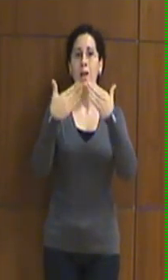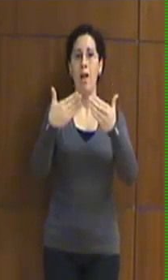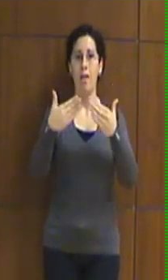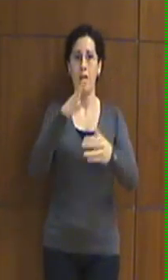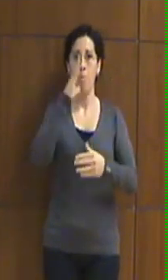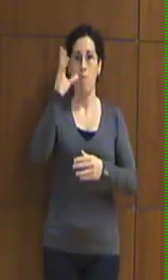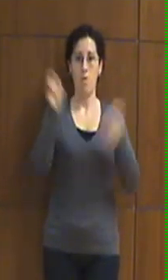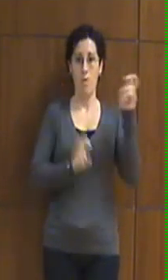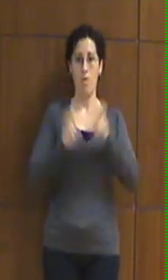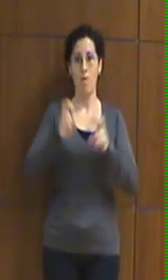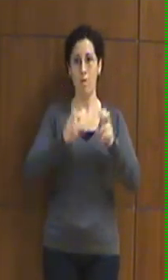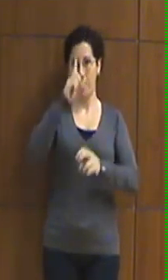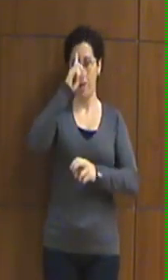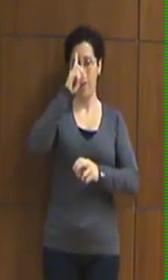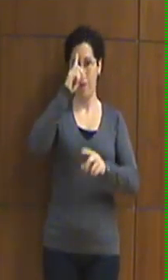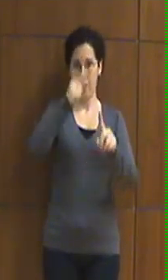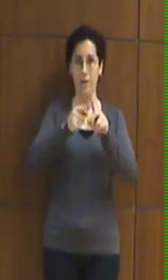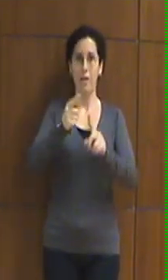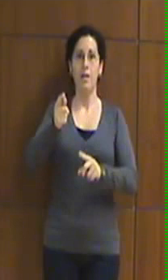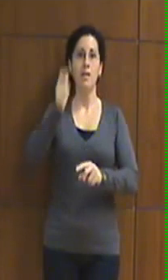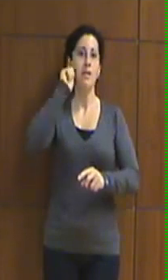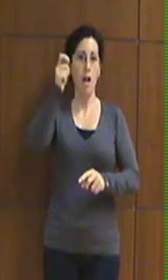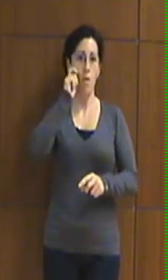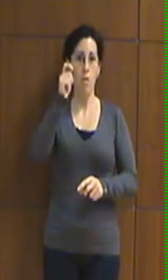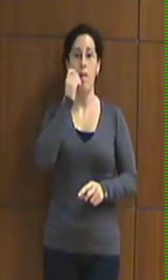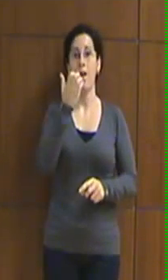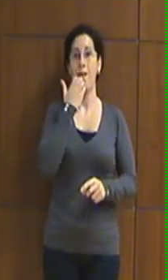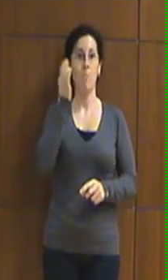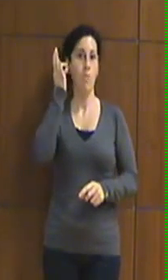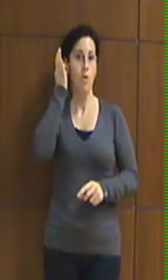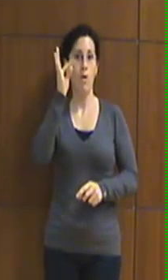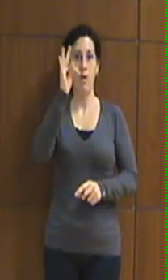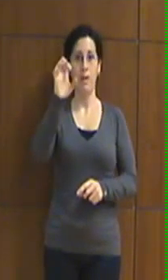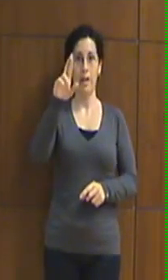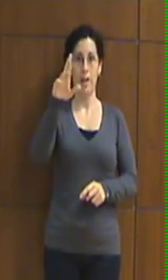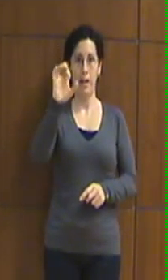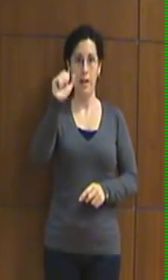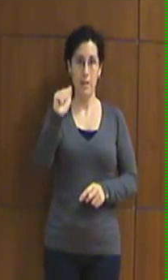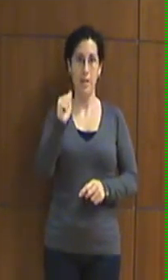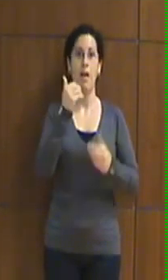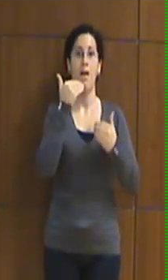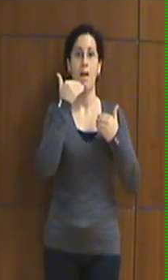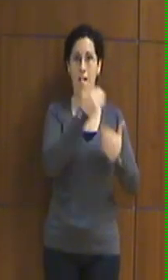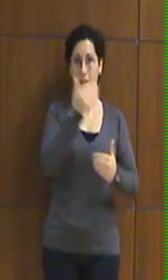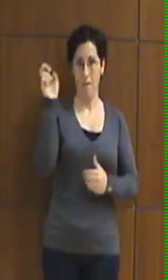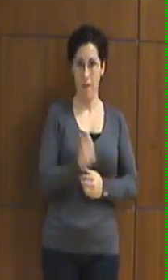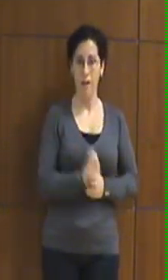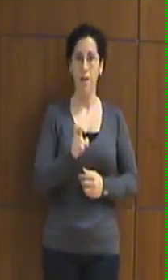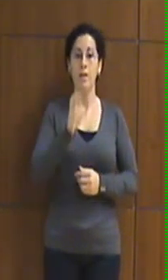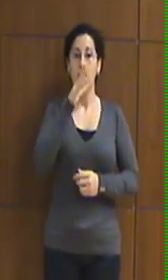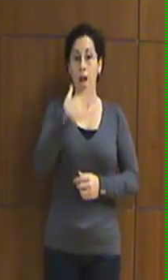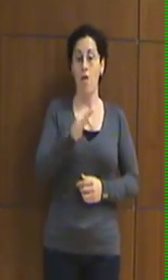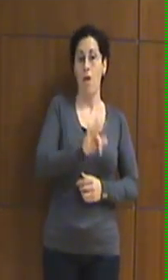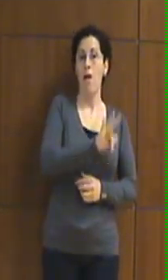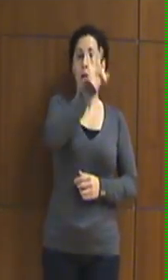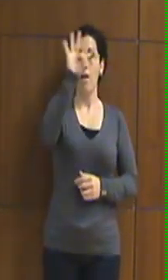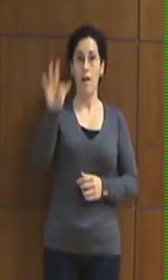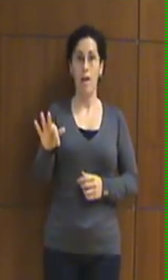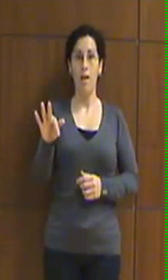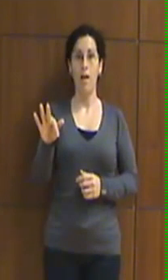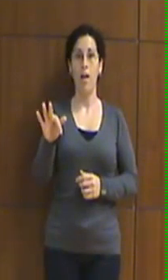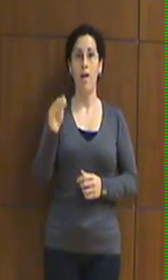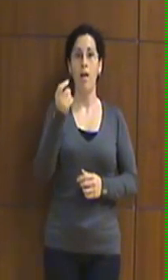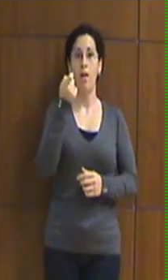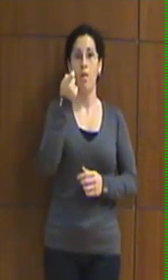y a estar con nosotros, como Teresa Palaí, bienvenida, gracias. Y bueno, paso un poco a daros el